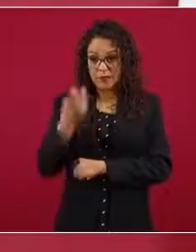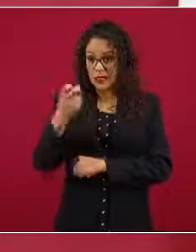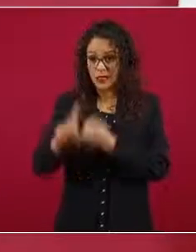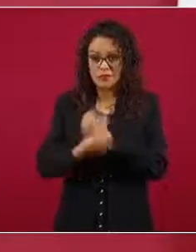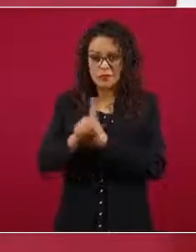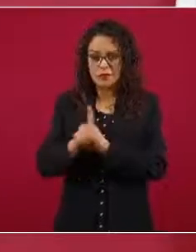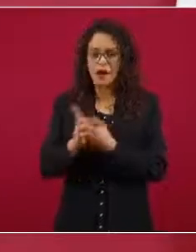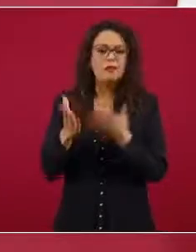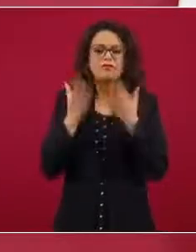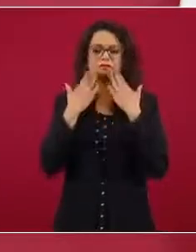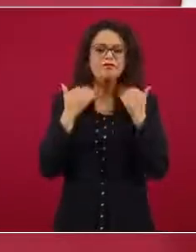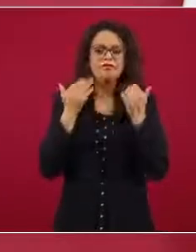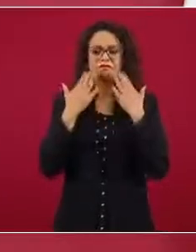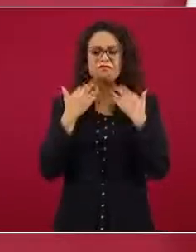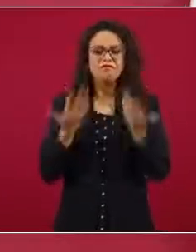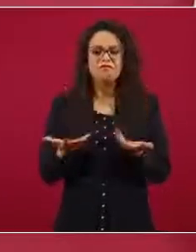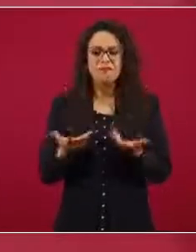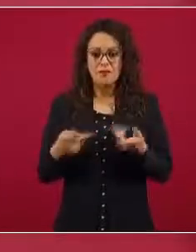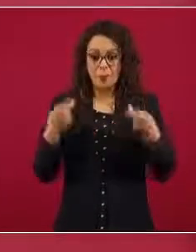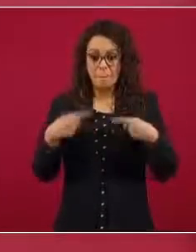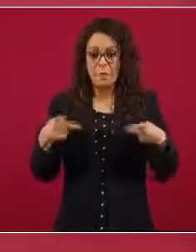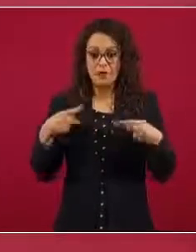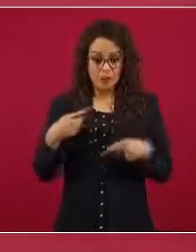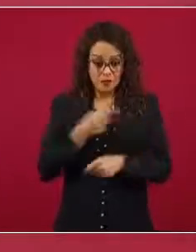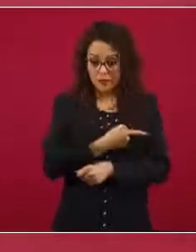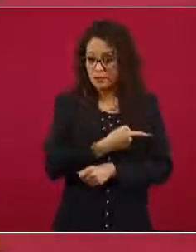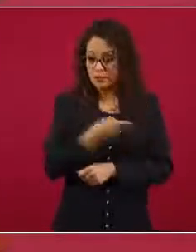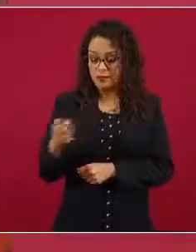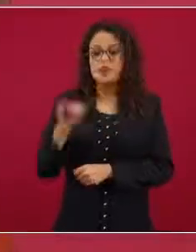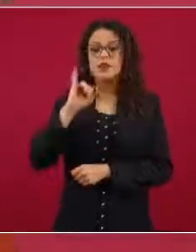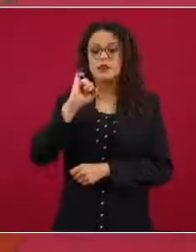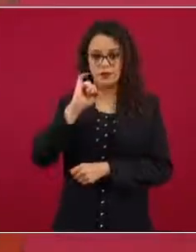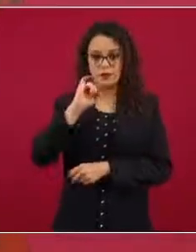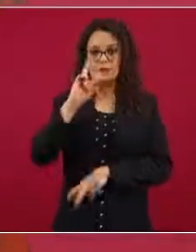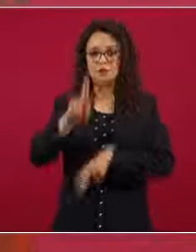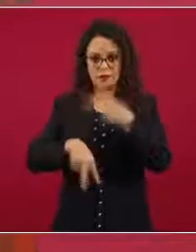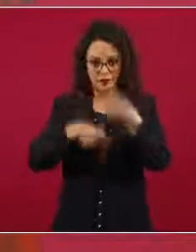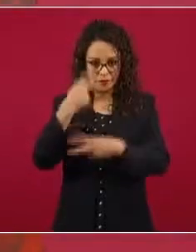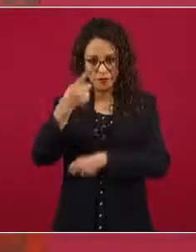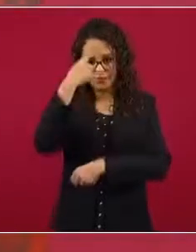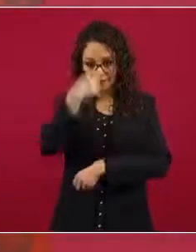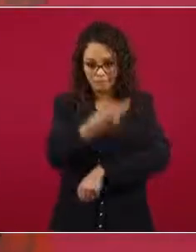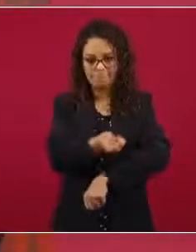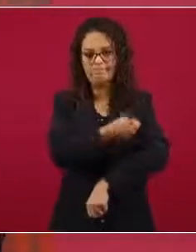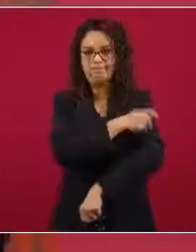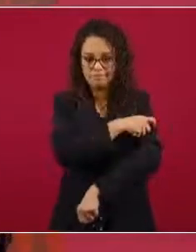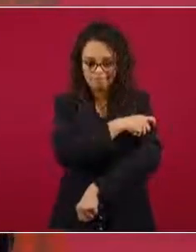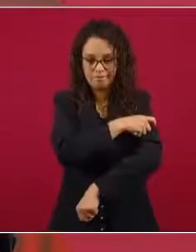La gente sí va a vacunarse